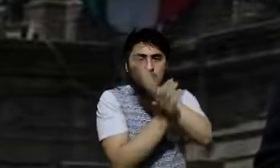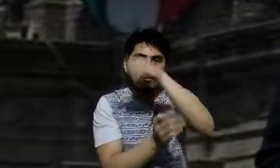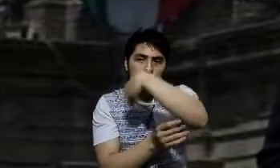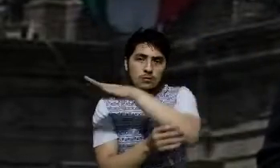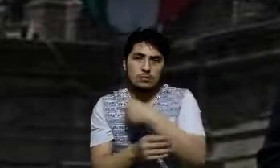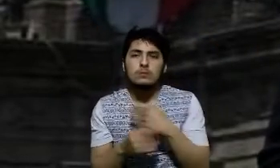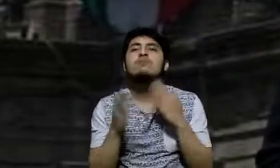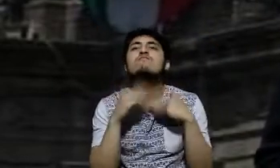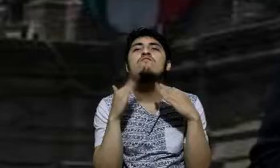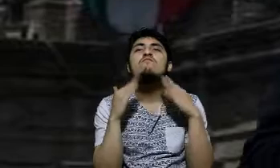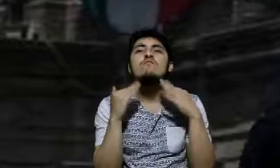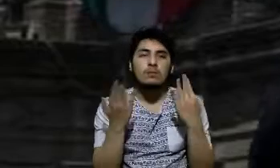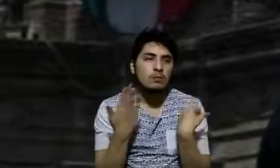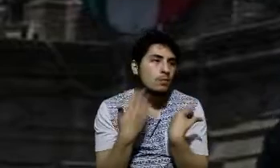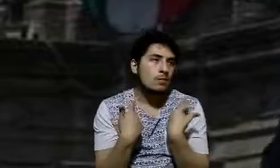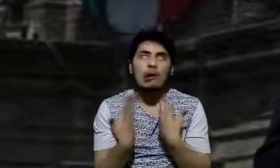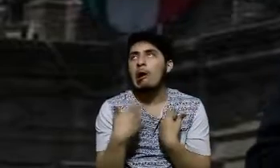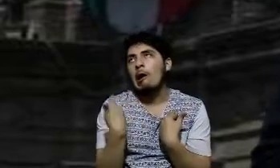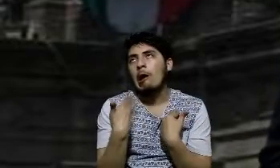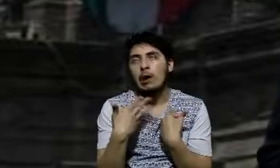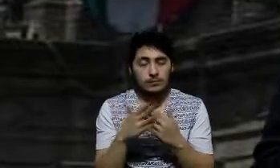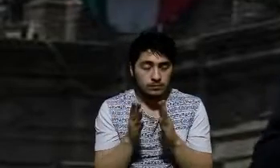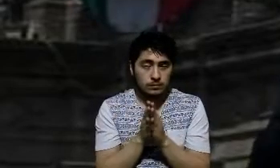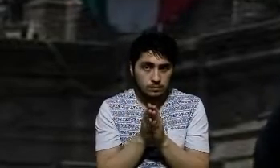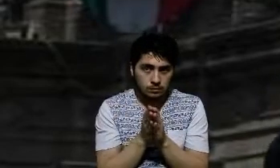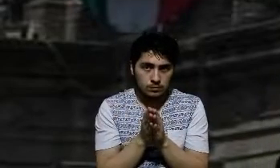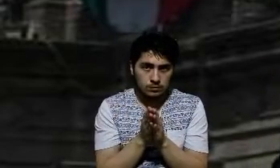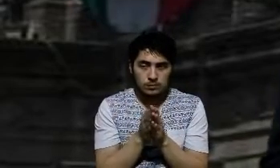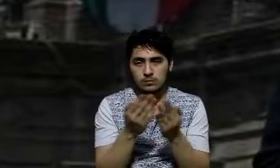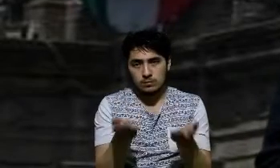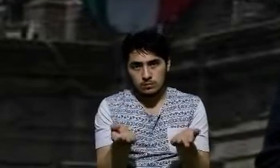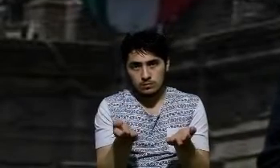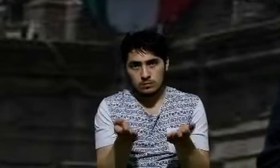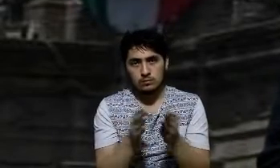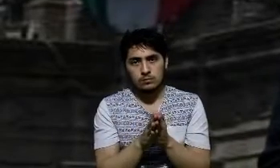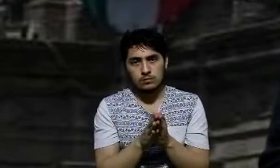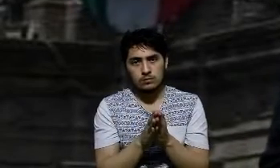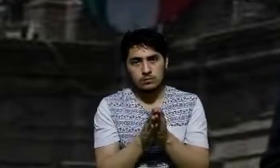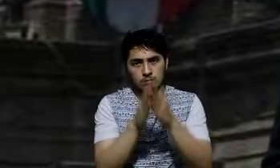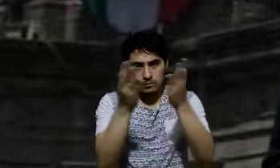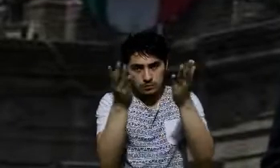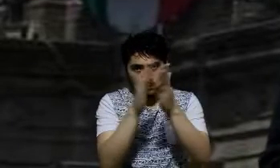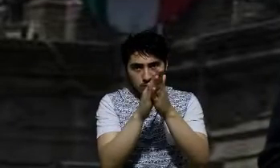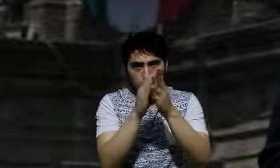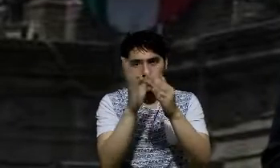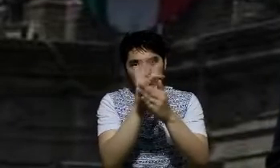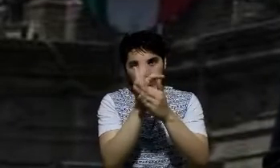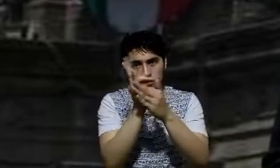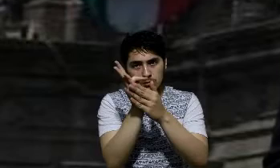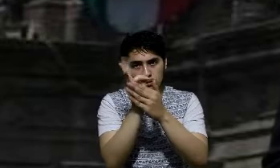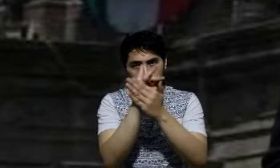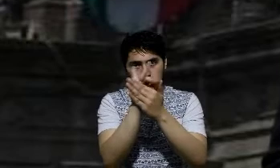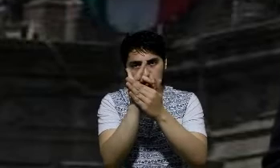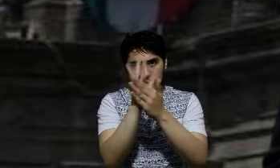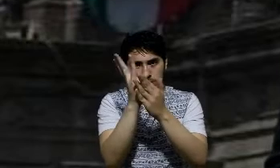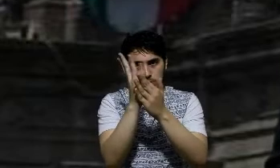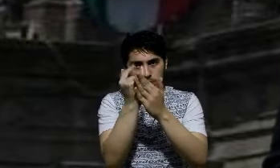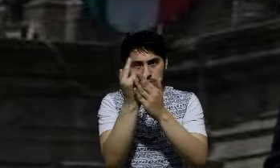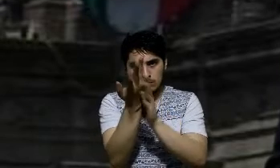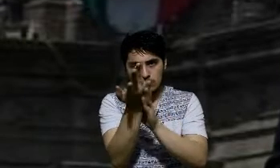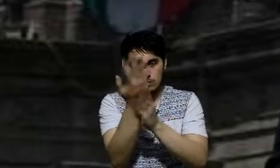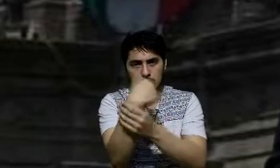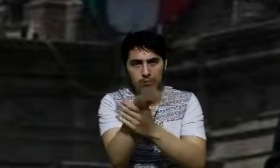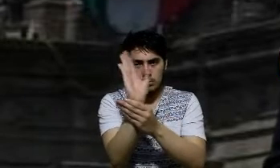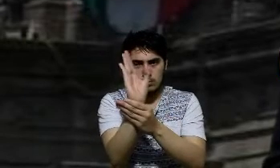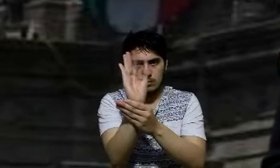viajar a cada rato para estarles a ustedes dando las mejores oportunidades. Gracias por entenderlo,